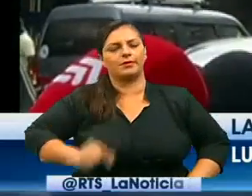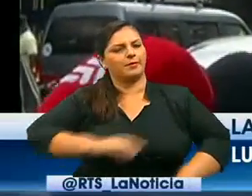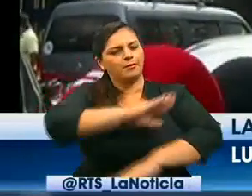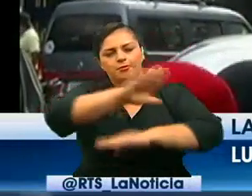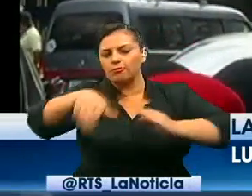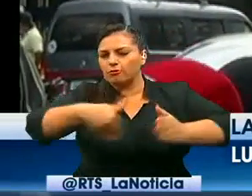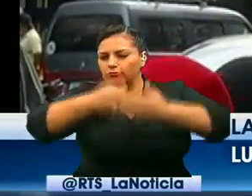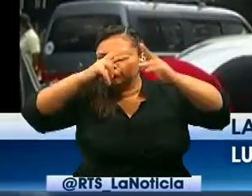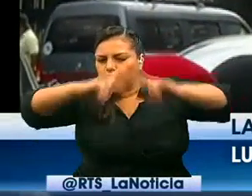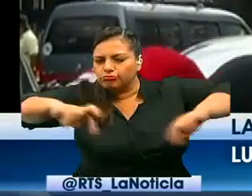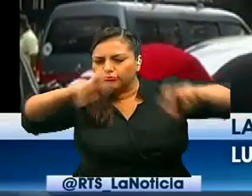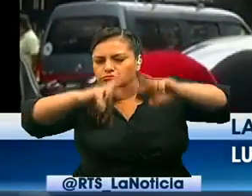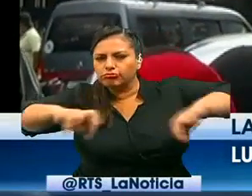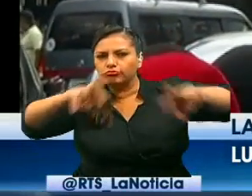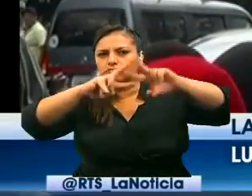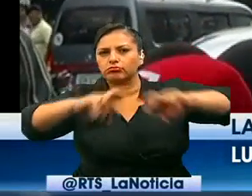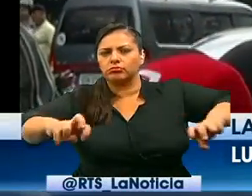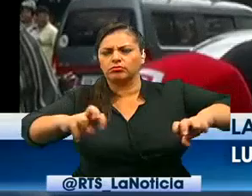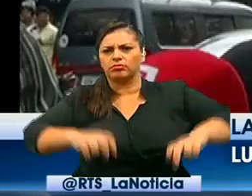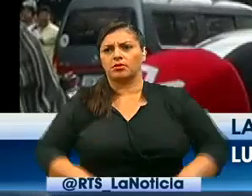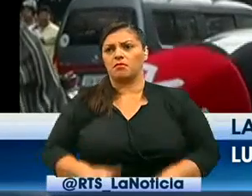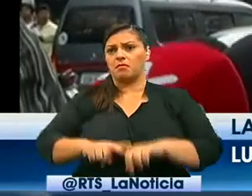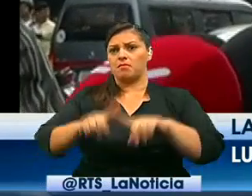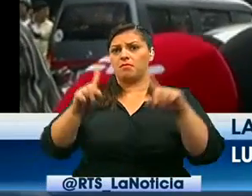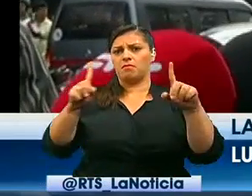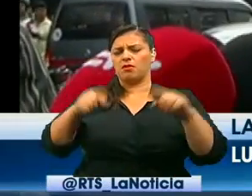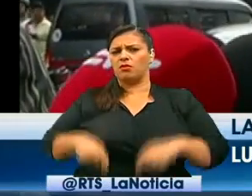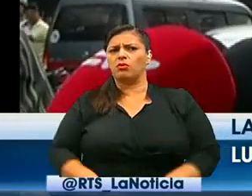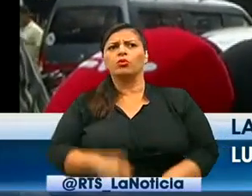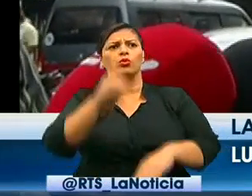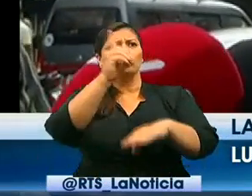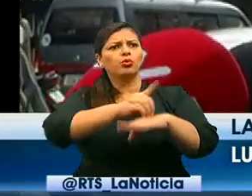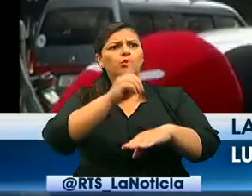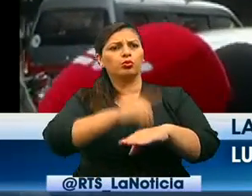de sobremanera la atención que no estuvo presente ninguno de los médicos ni